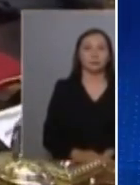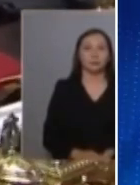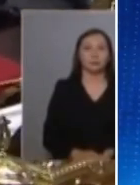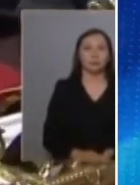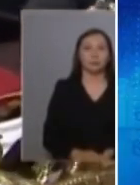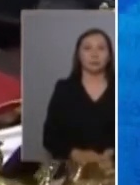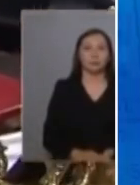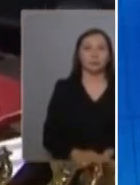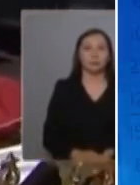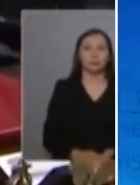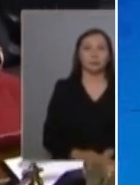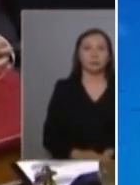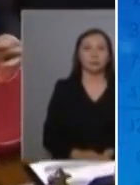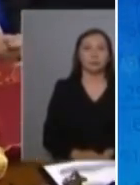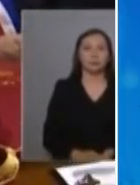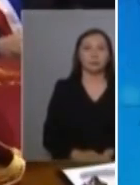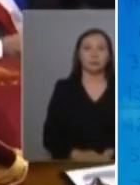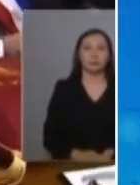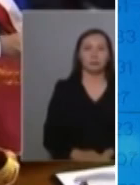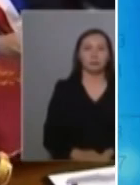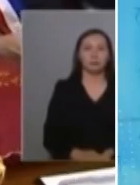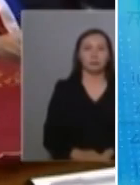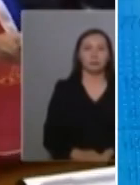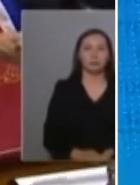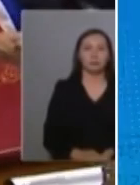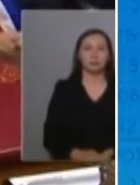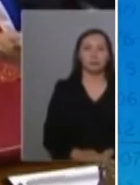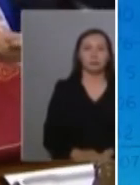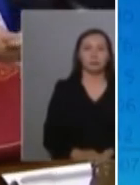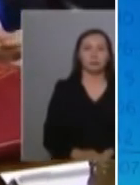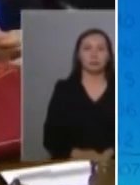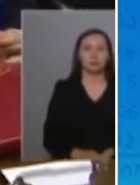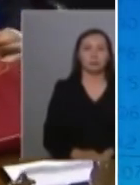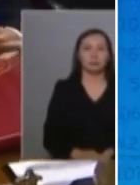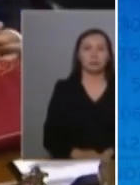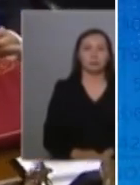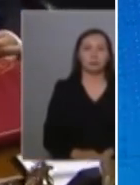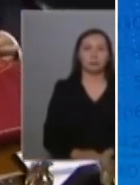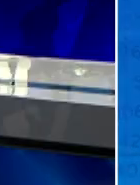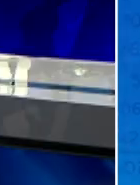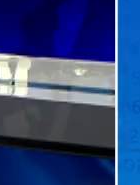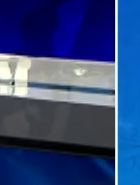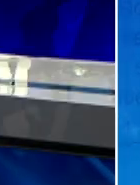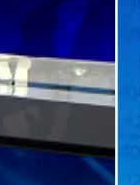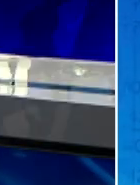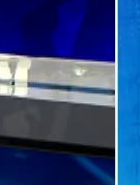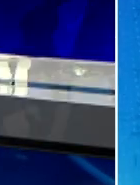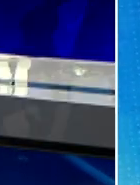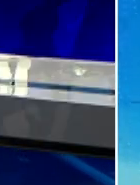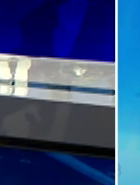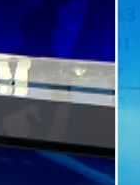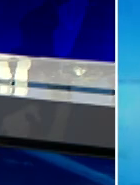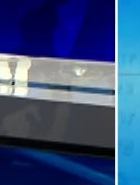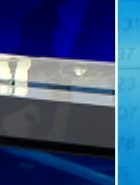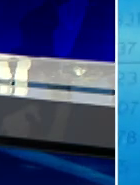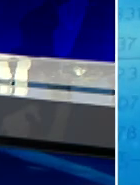de calecita, ¿no?, de la que no se sale nunca. La historia se repite. Te llevo a tu país, pero brevemente, Claudia, cuenta de volver a estar